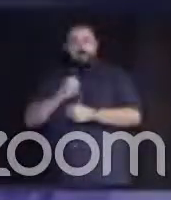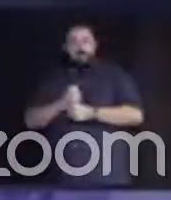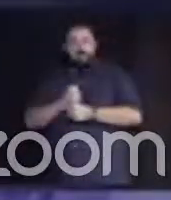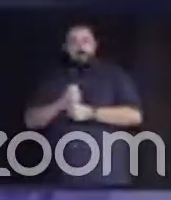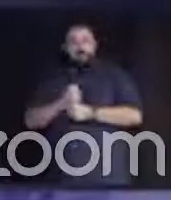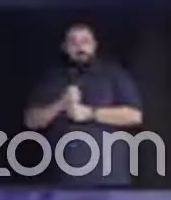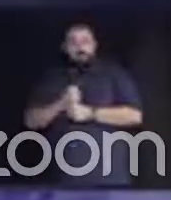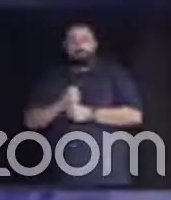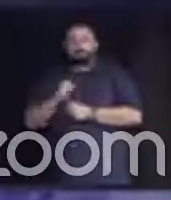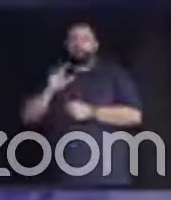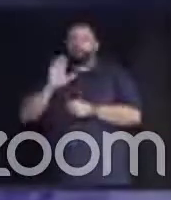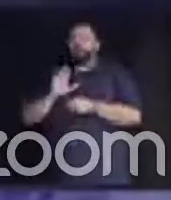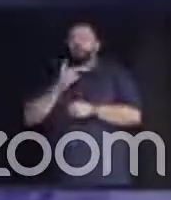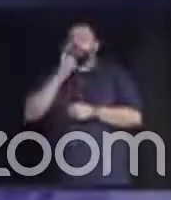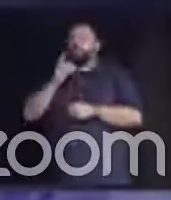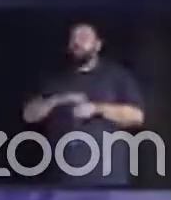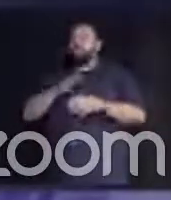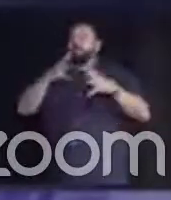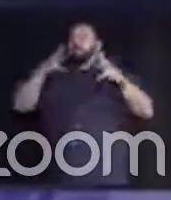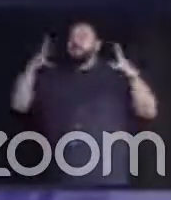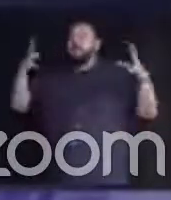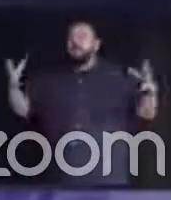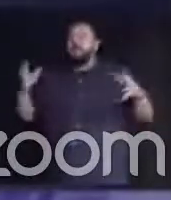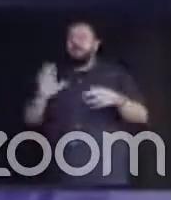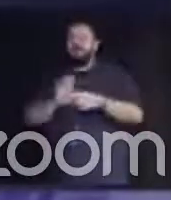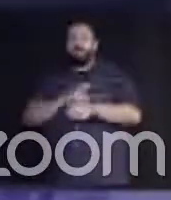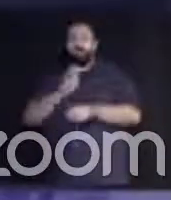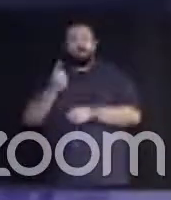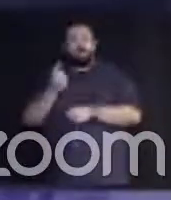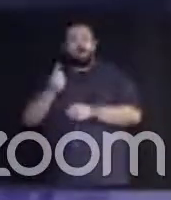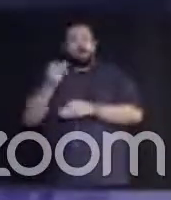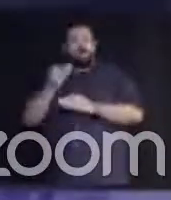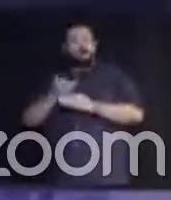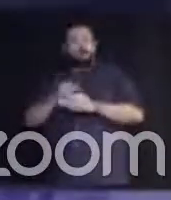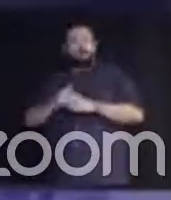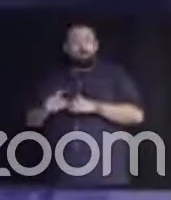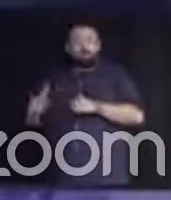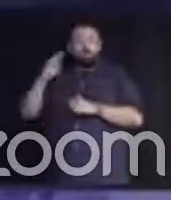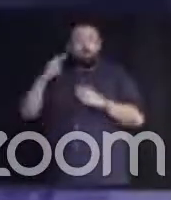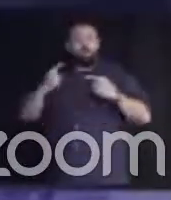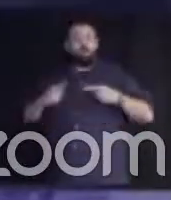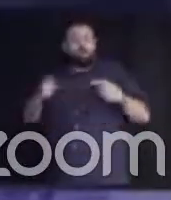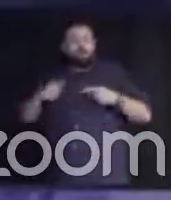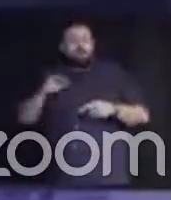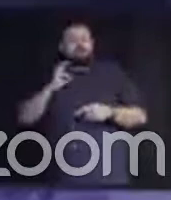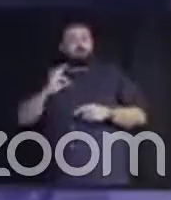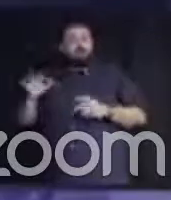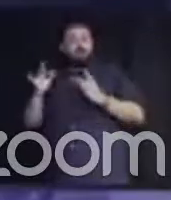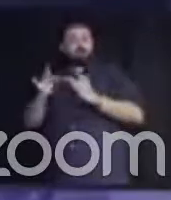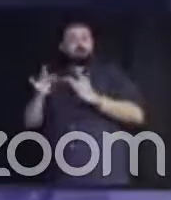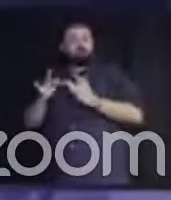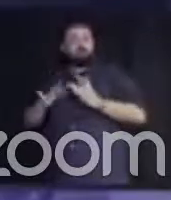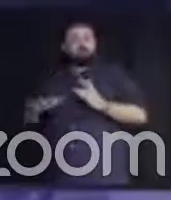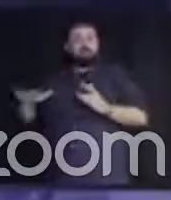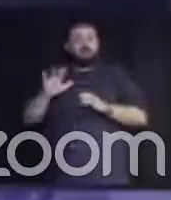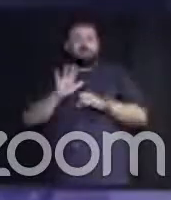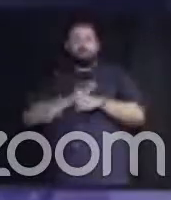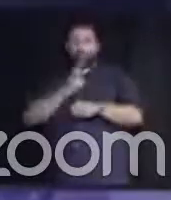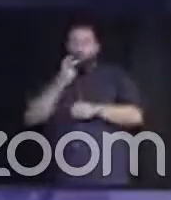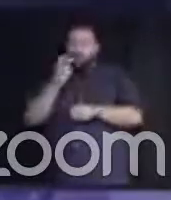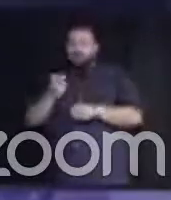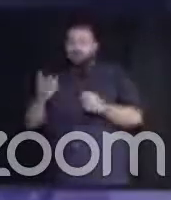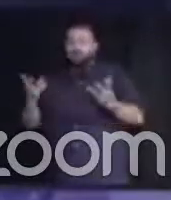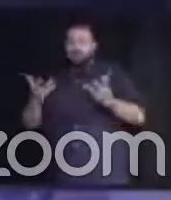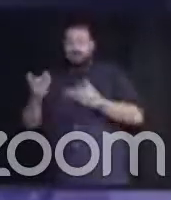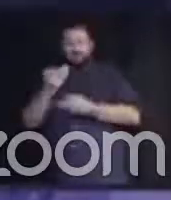sencillo. Y digo más grande porque es el momento en donde mayor cantidad de gente se puede conectar. Para eso está